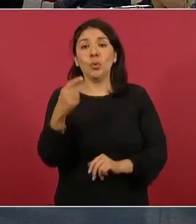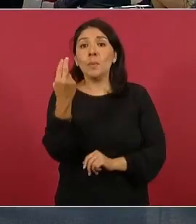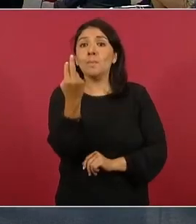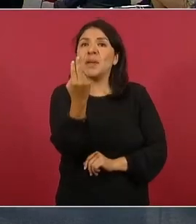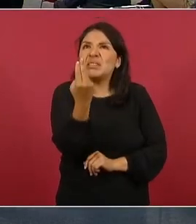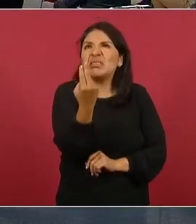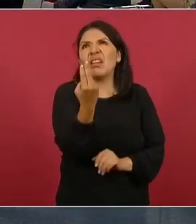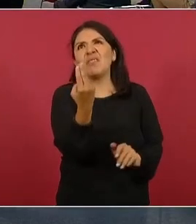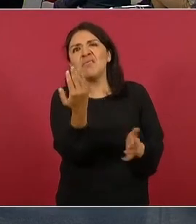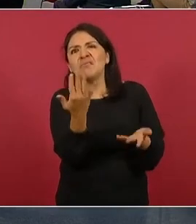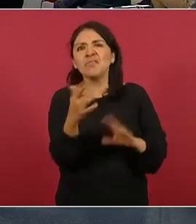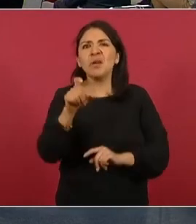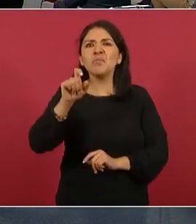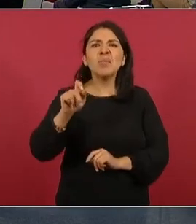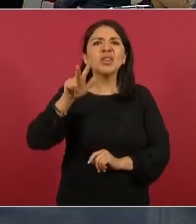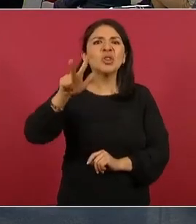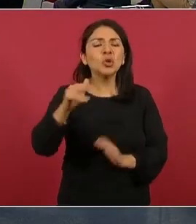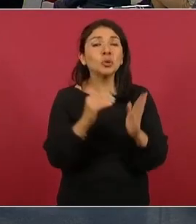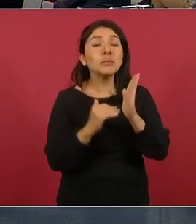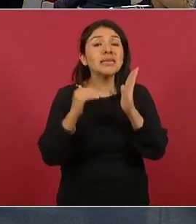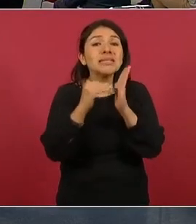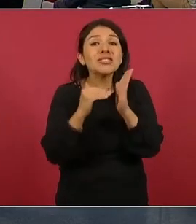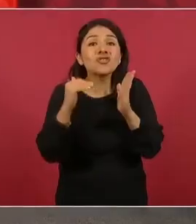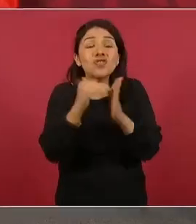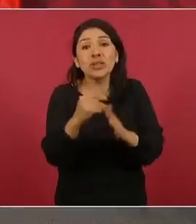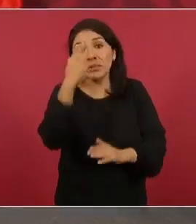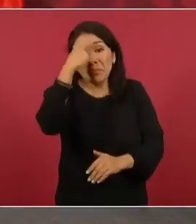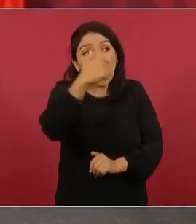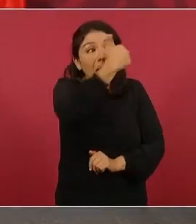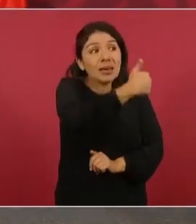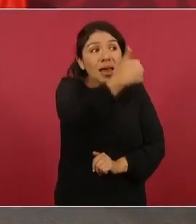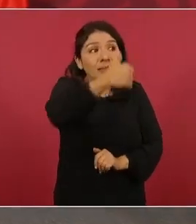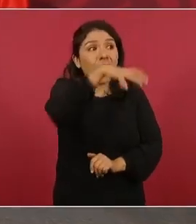25, 28 millones de pesos en cada cuartel